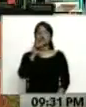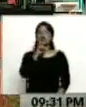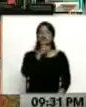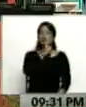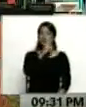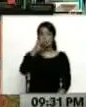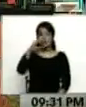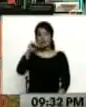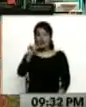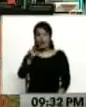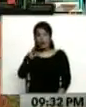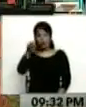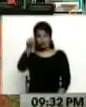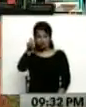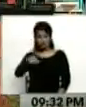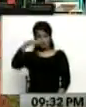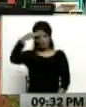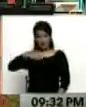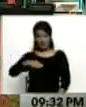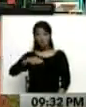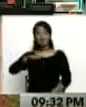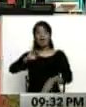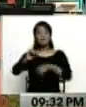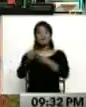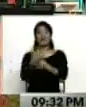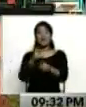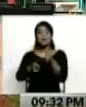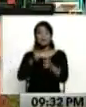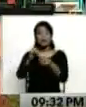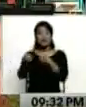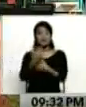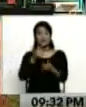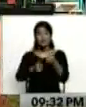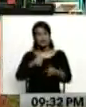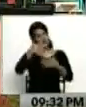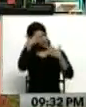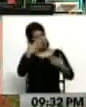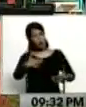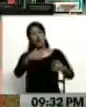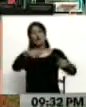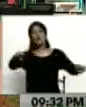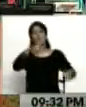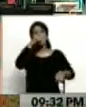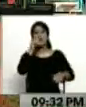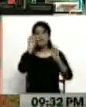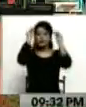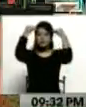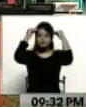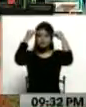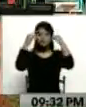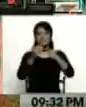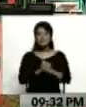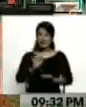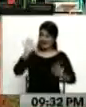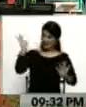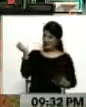Perdón Carlos mata Figueroa Saludos camarada y amigos Saludos del pueblo margariteño a Cristóbal Jiménez su